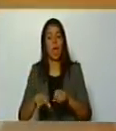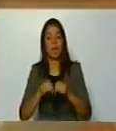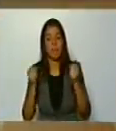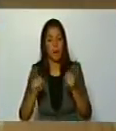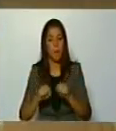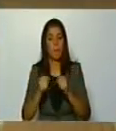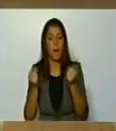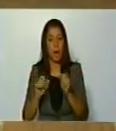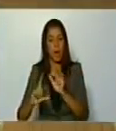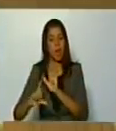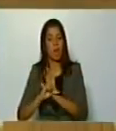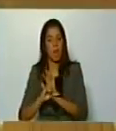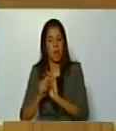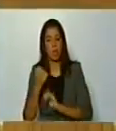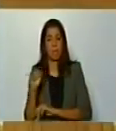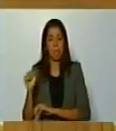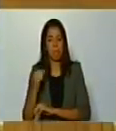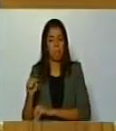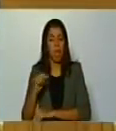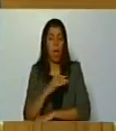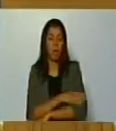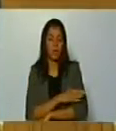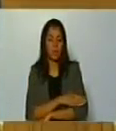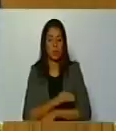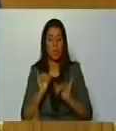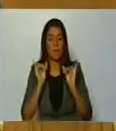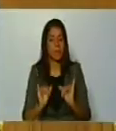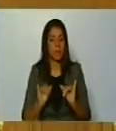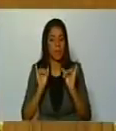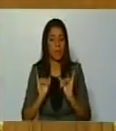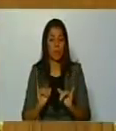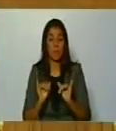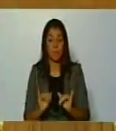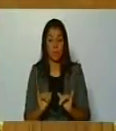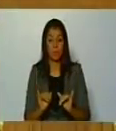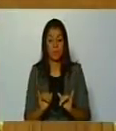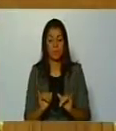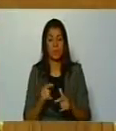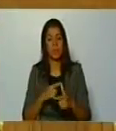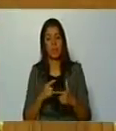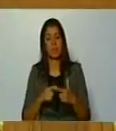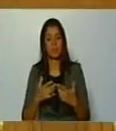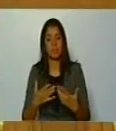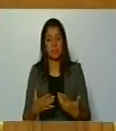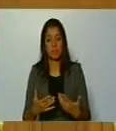una y otra vez. En tal sentido,